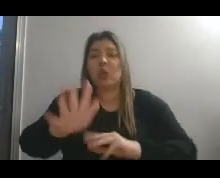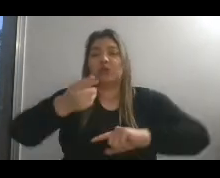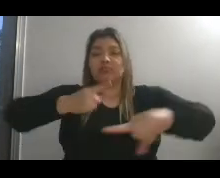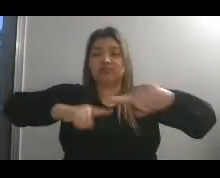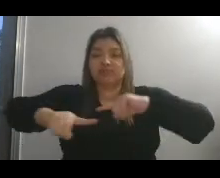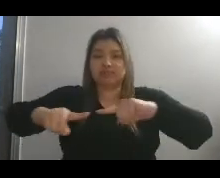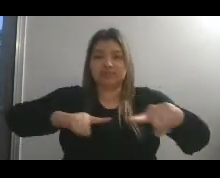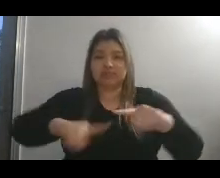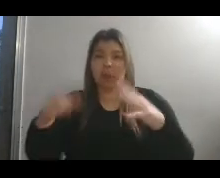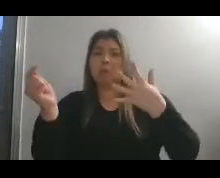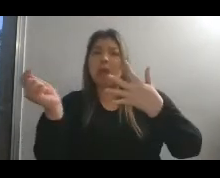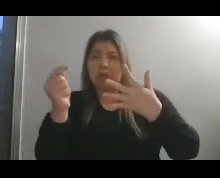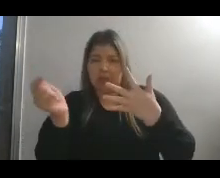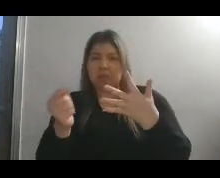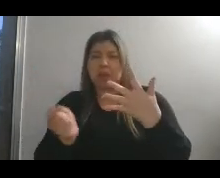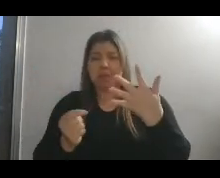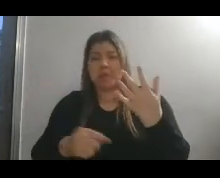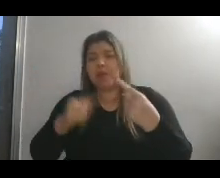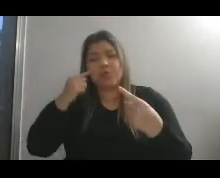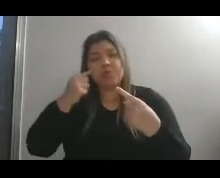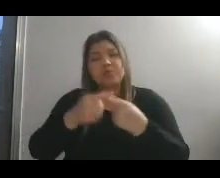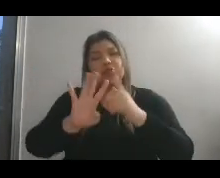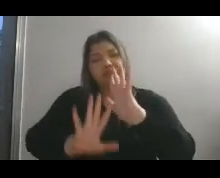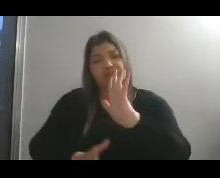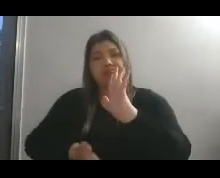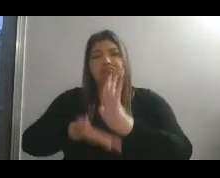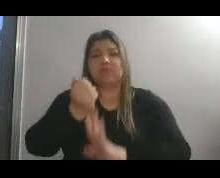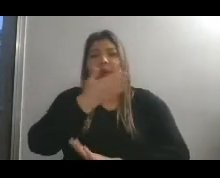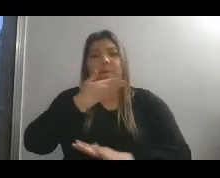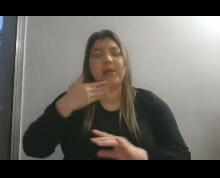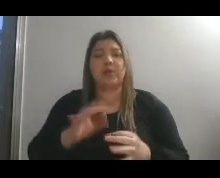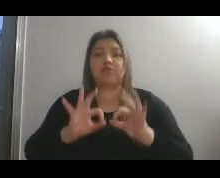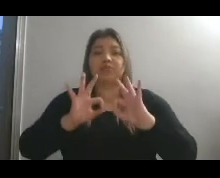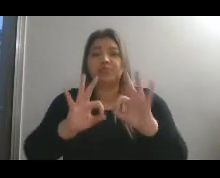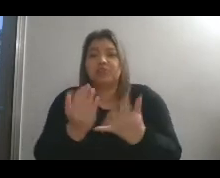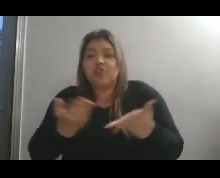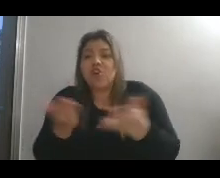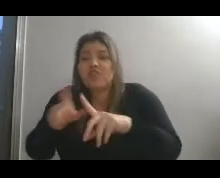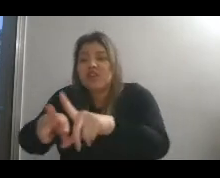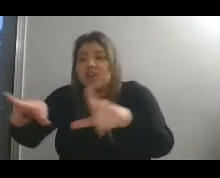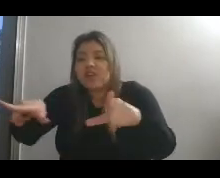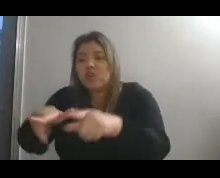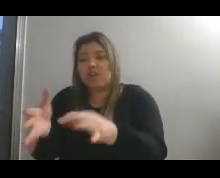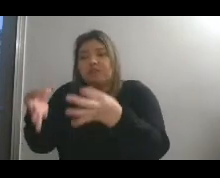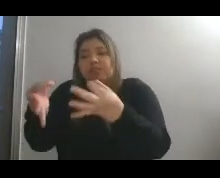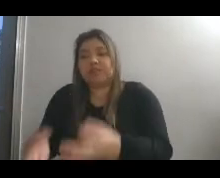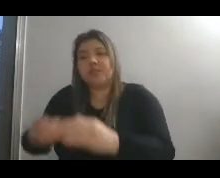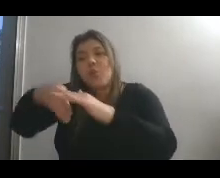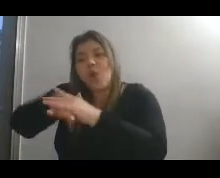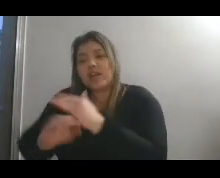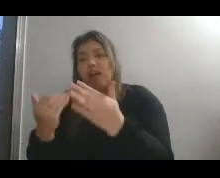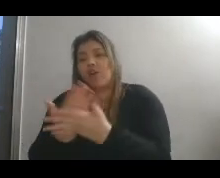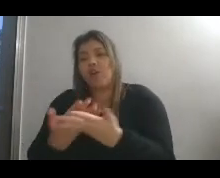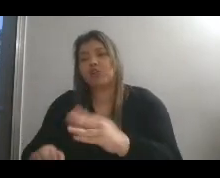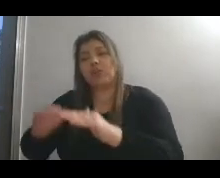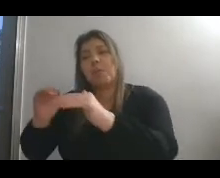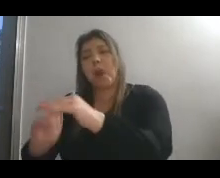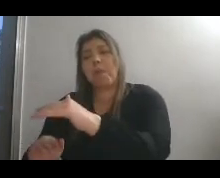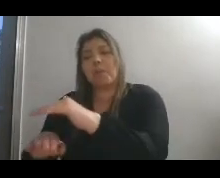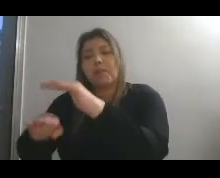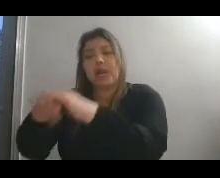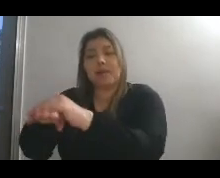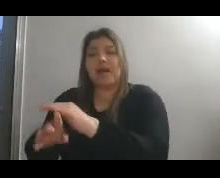aspectos para poderlos ir mejorando y contar con un sitio seguro para el almacenamiento de esos EPP y que pueda ser de fácil